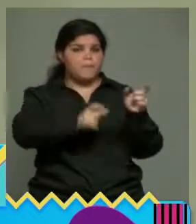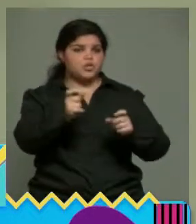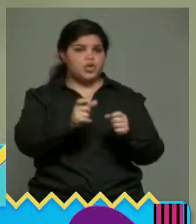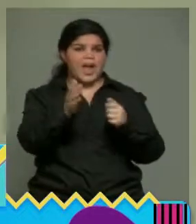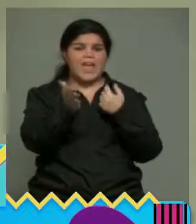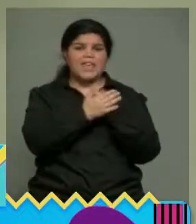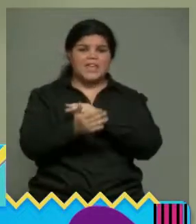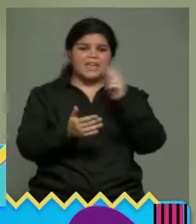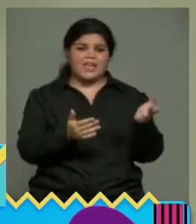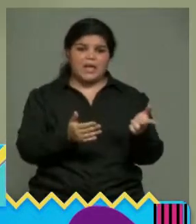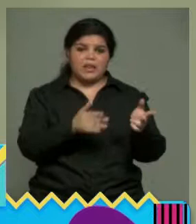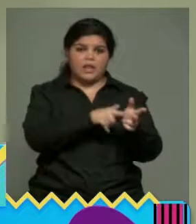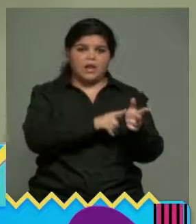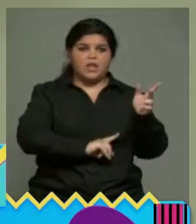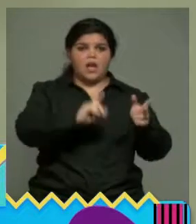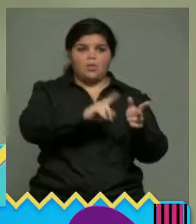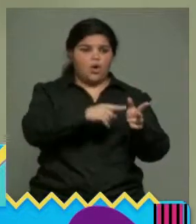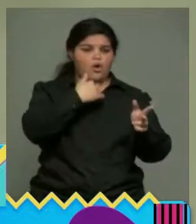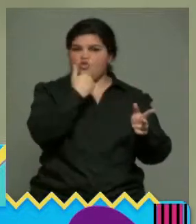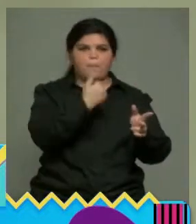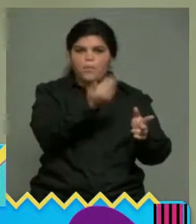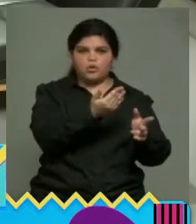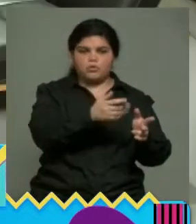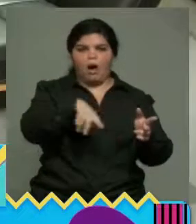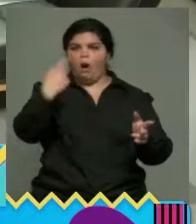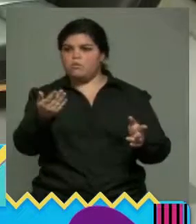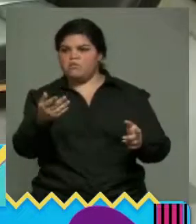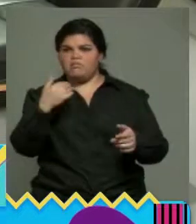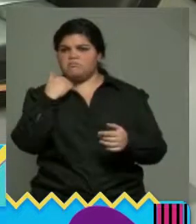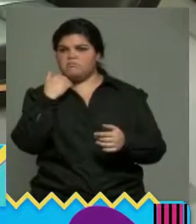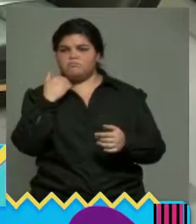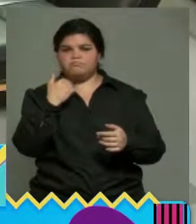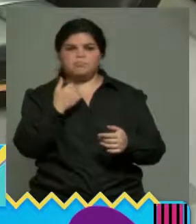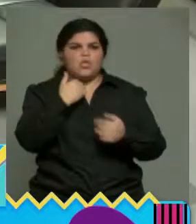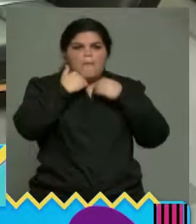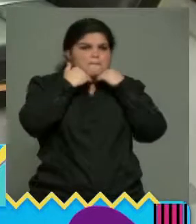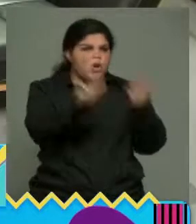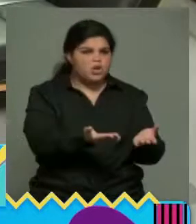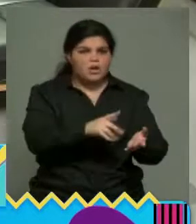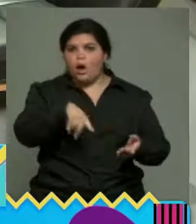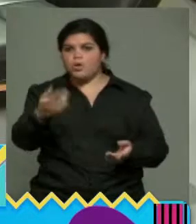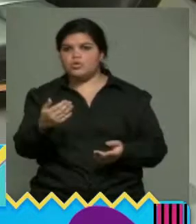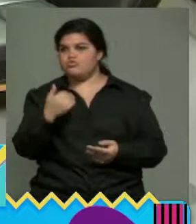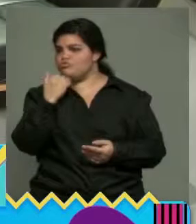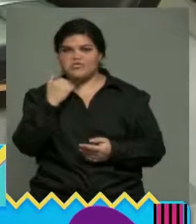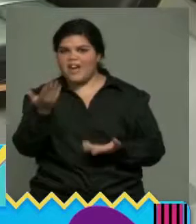hay otra gran cantidad de gente que no lo sabe. Entonces, fundamentalmente no lo saben. Yo siempre digo, mientras